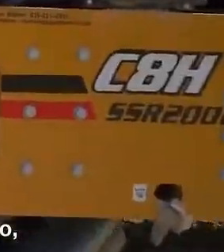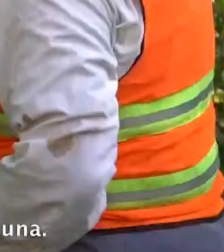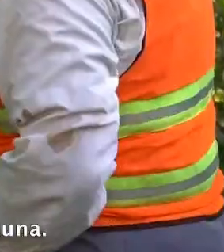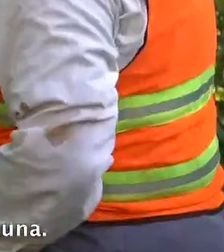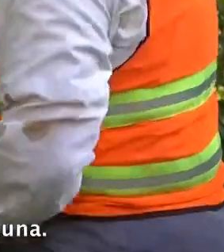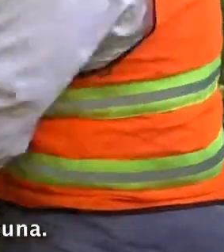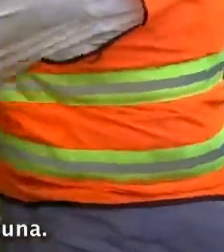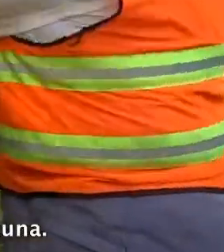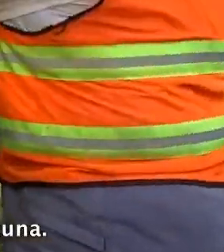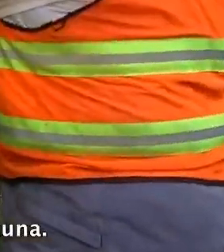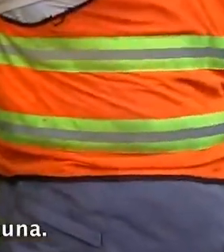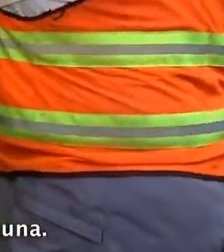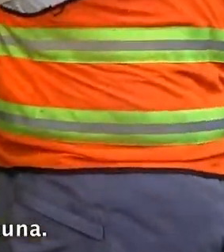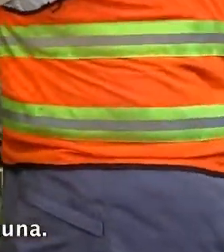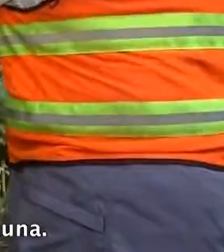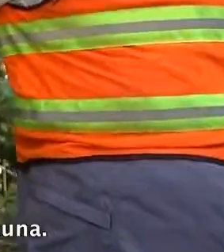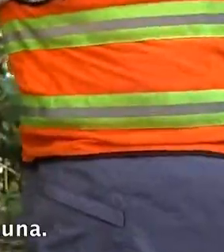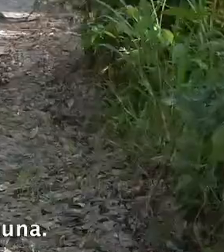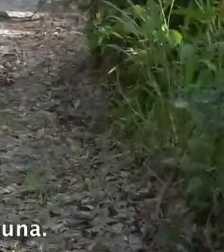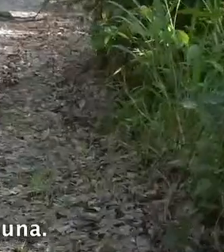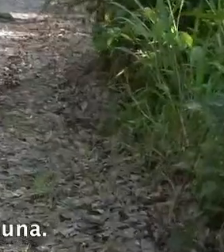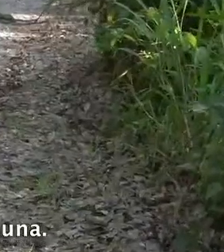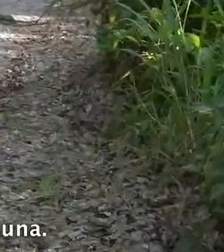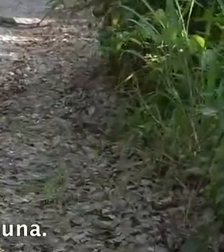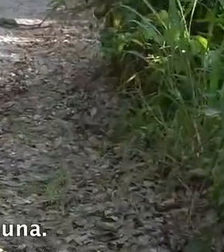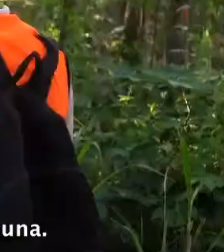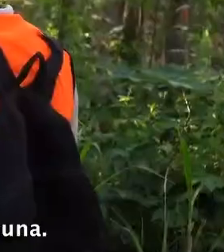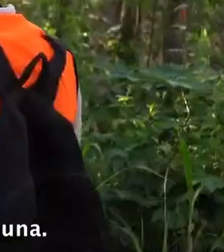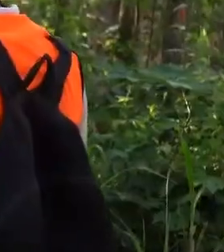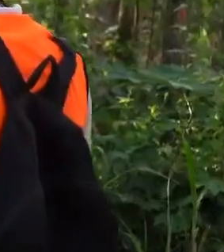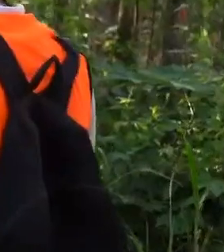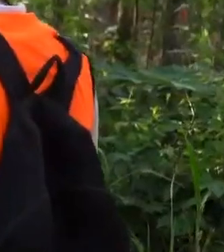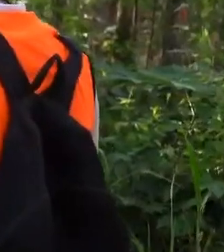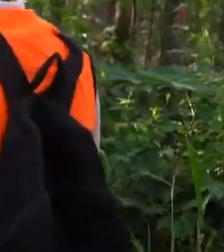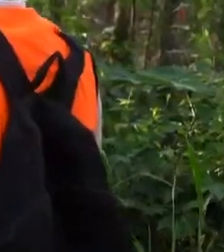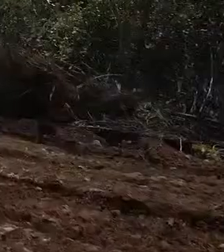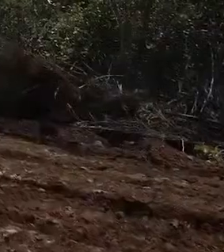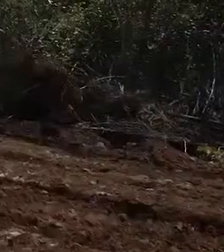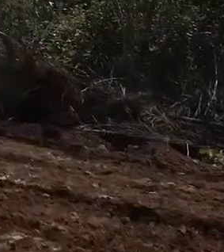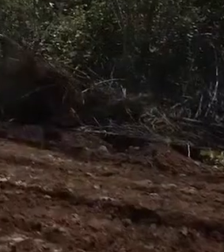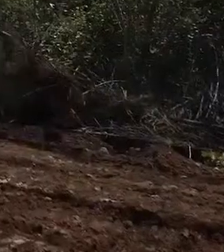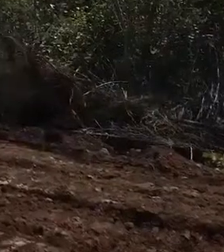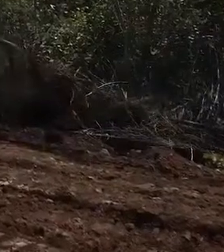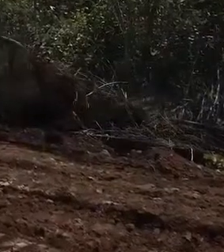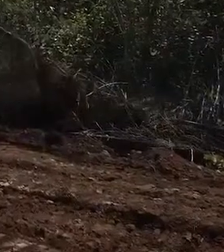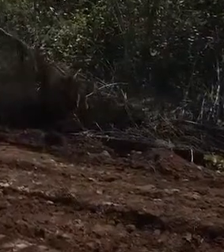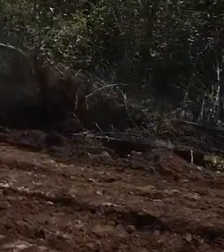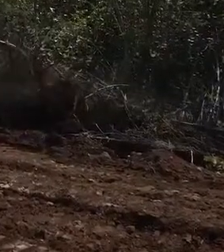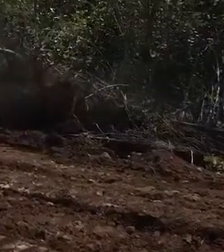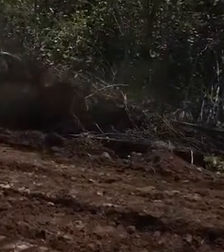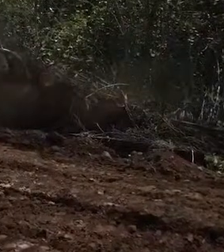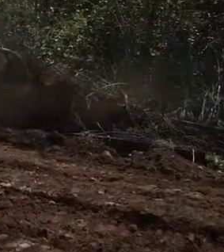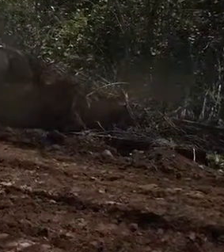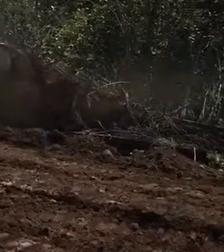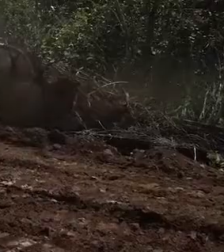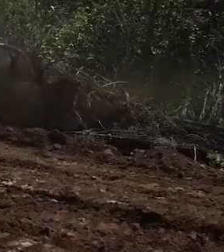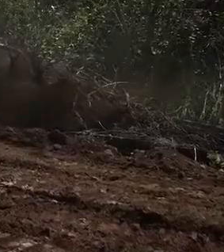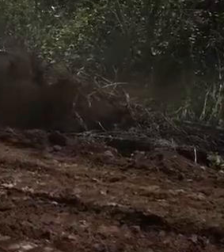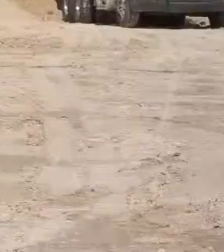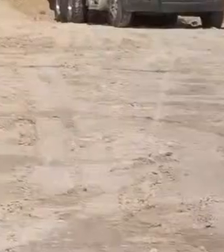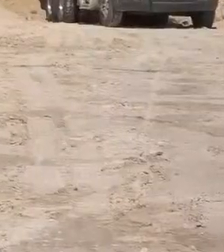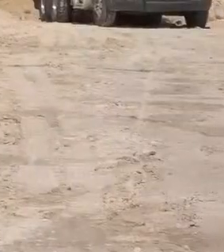terraplén. Progresamos en los trabajos de rescate de flora y fauna. En el tramo 2, seguimos con los trabajos de